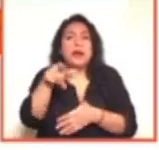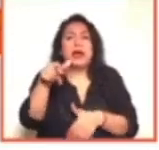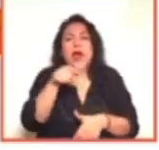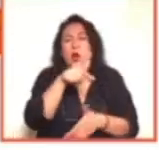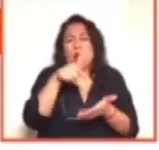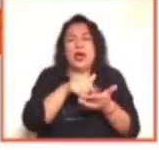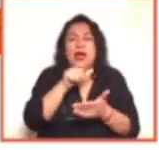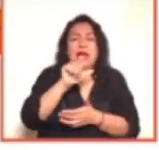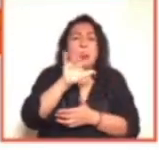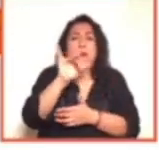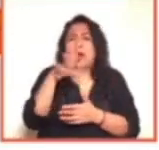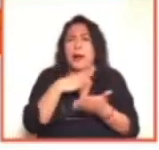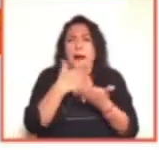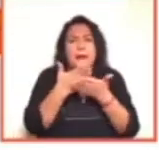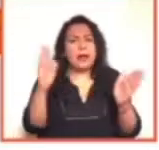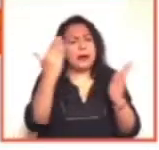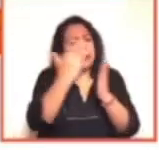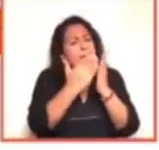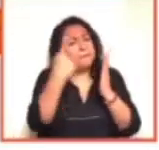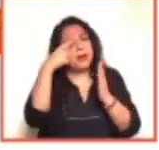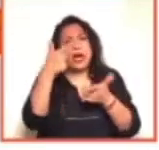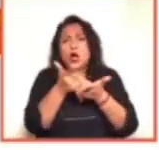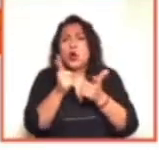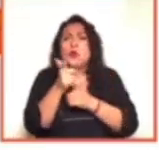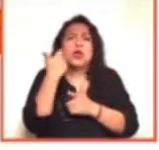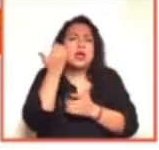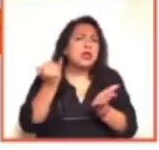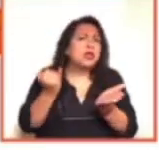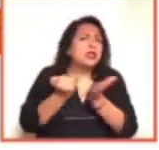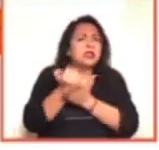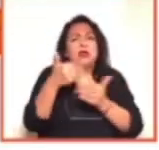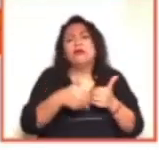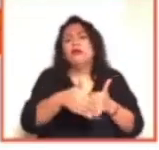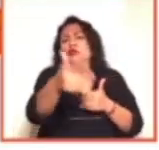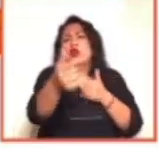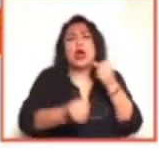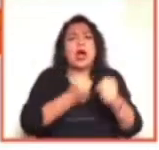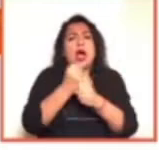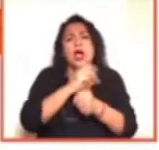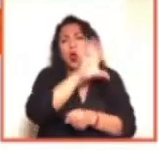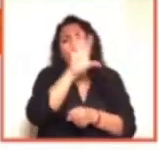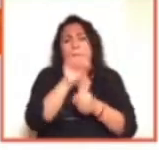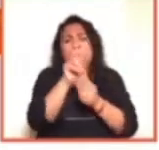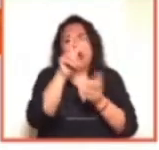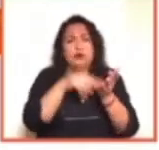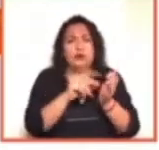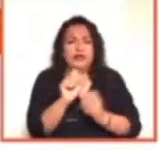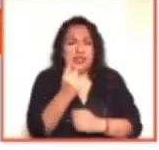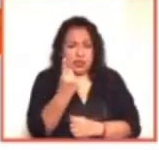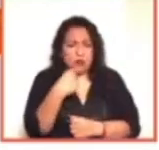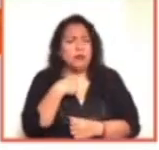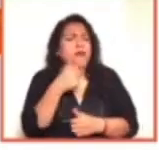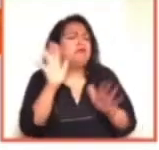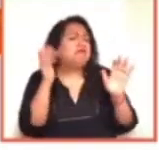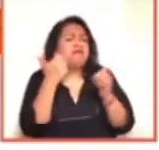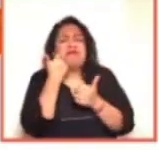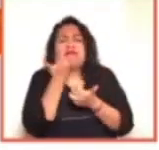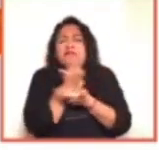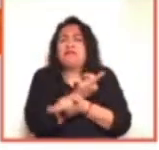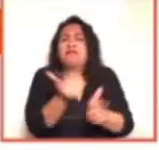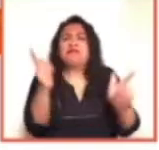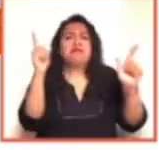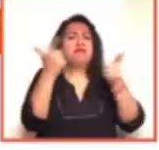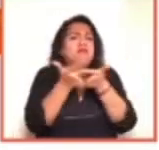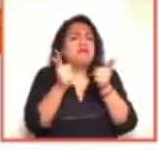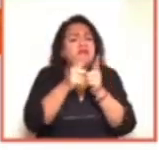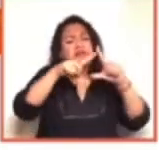tendrá cartelera abierta para los grupos que deseen presentarse durante todo el año. Cualquier grupo del interior de la República que